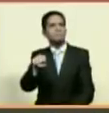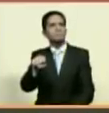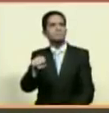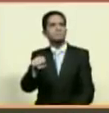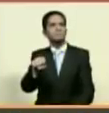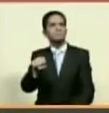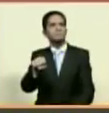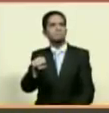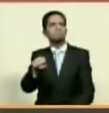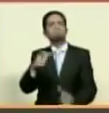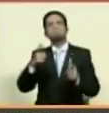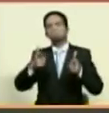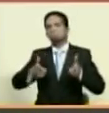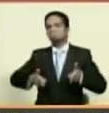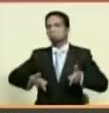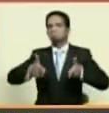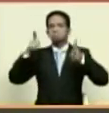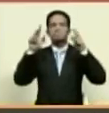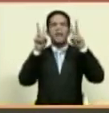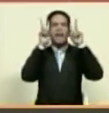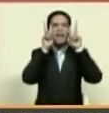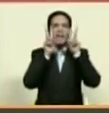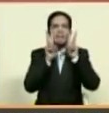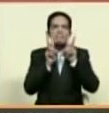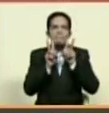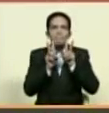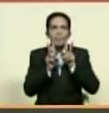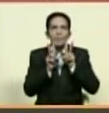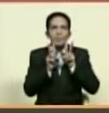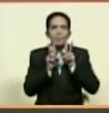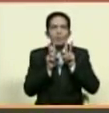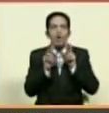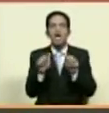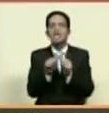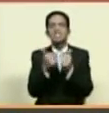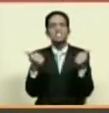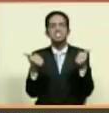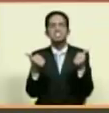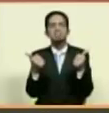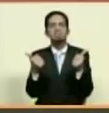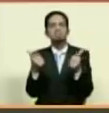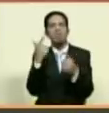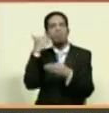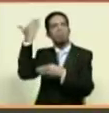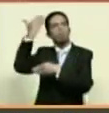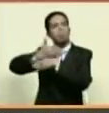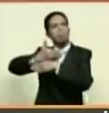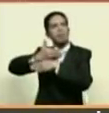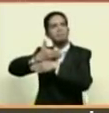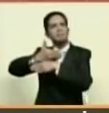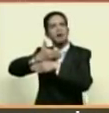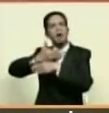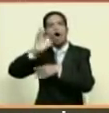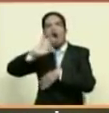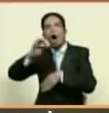manera lícita, transparente, sin ningún tipo de trabas, y que nuestros sectores